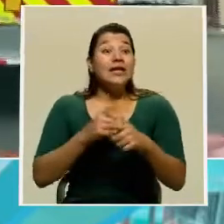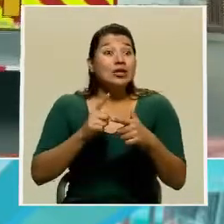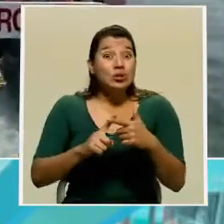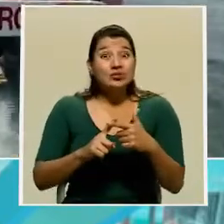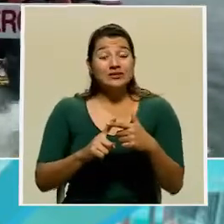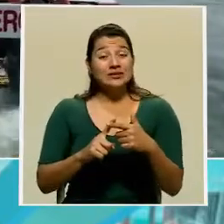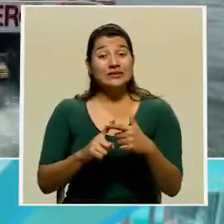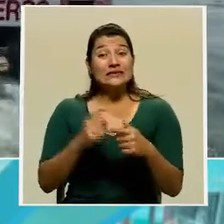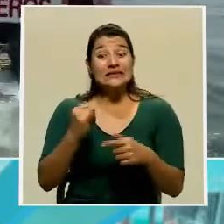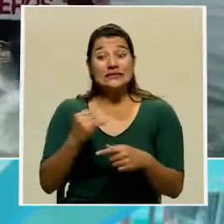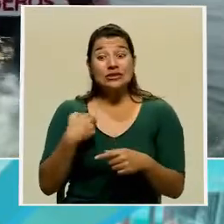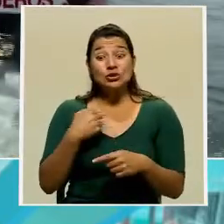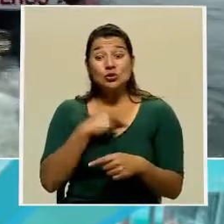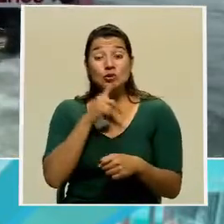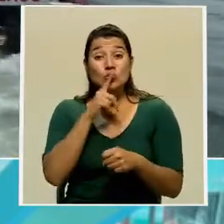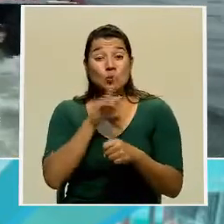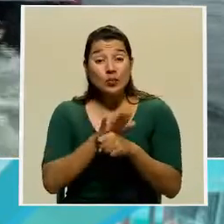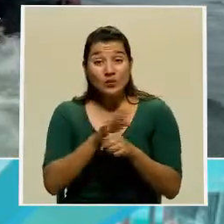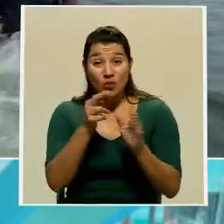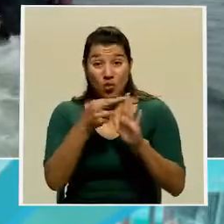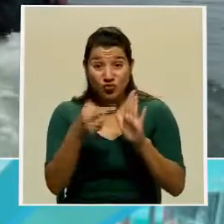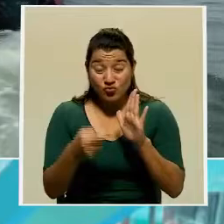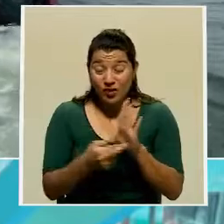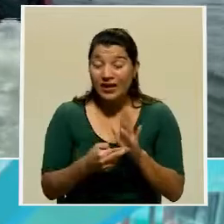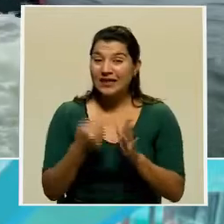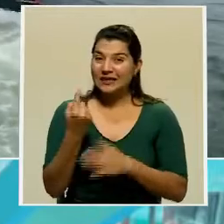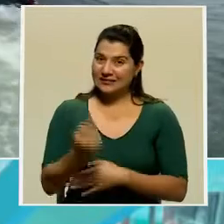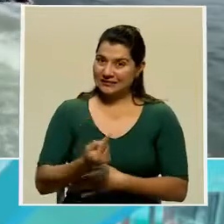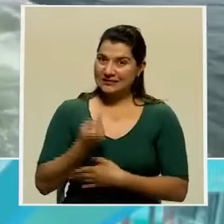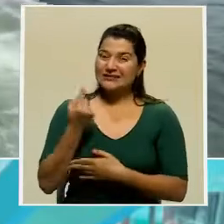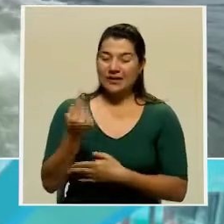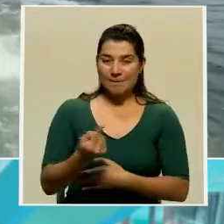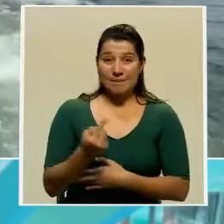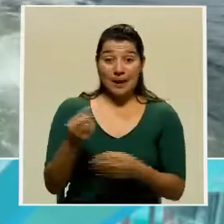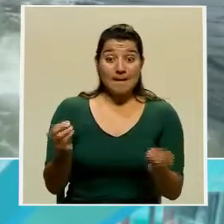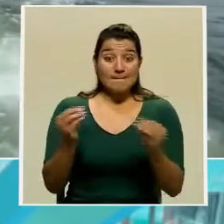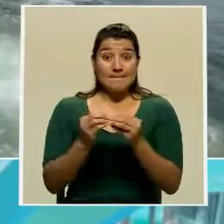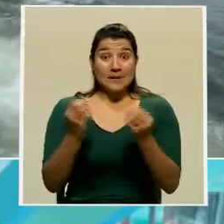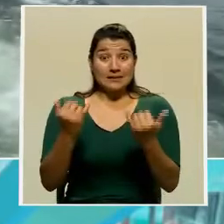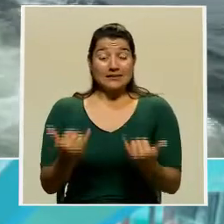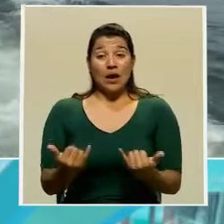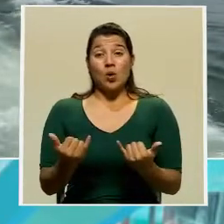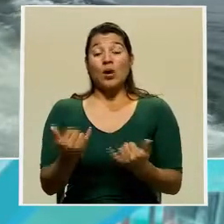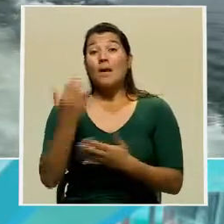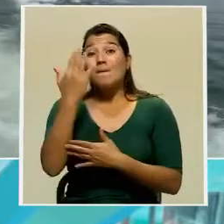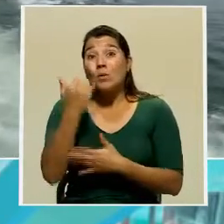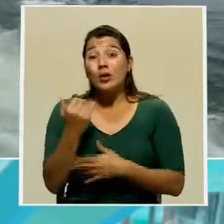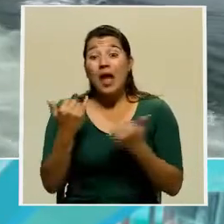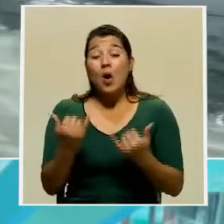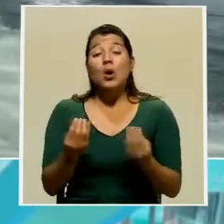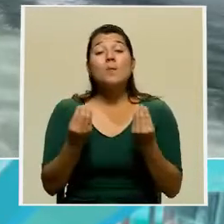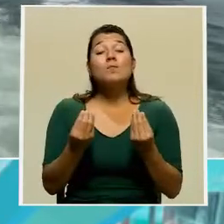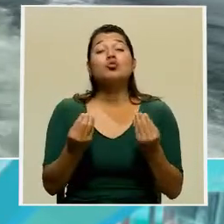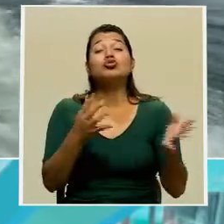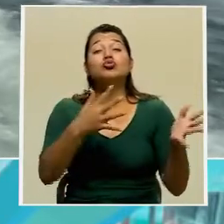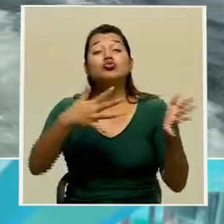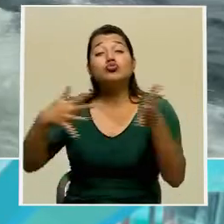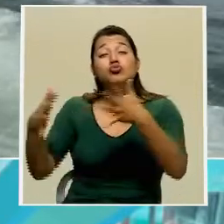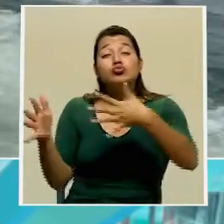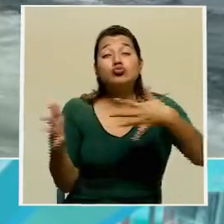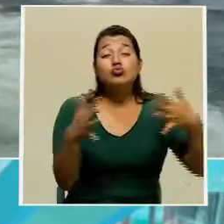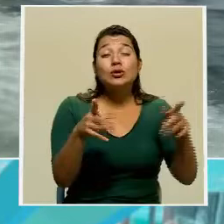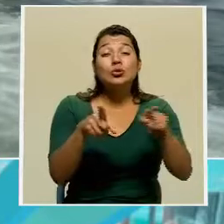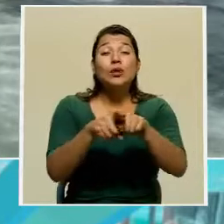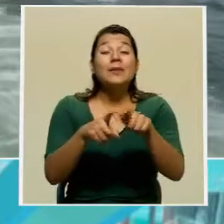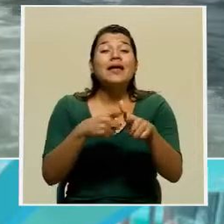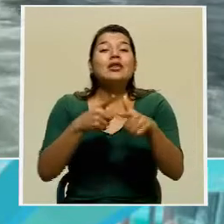reglas tienen que estar presentes, y mucho más en esta época que usted bien señalaba, donde los vientos propagarían